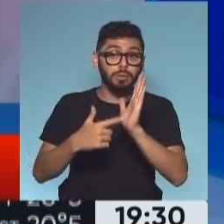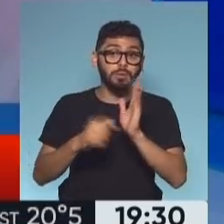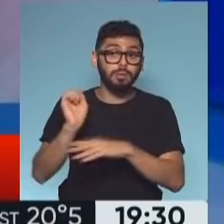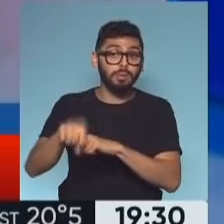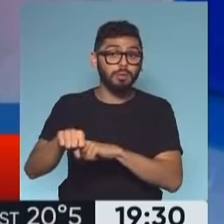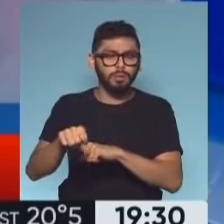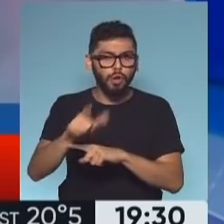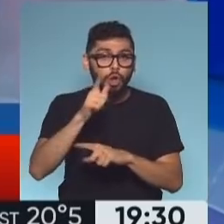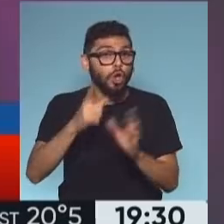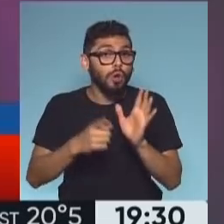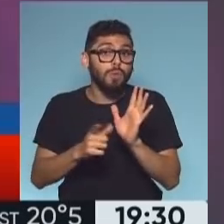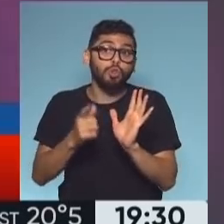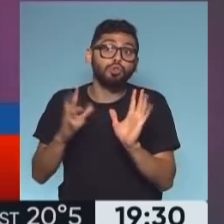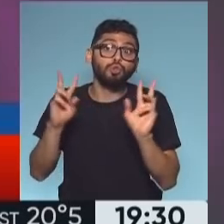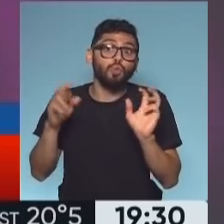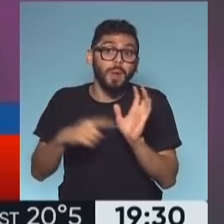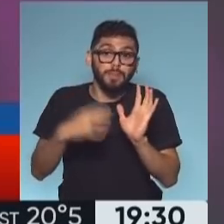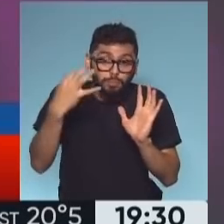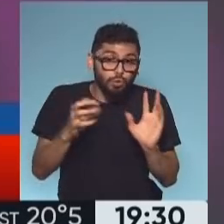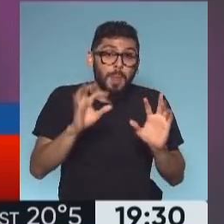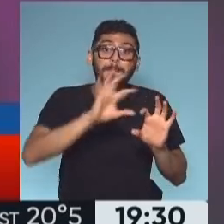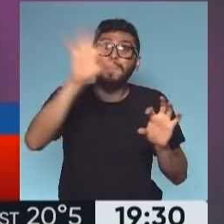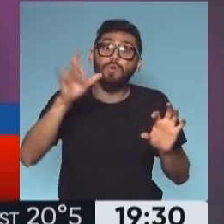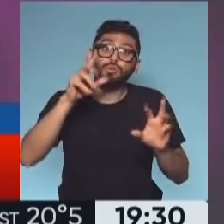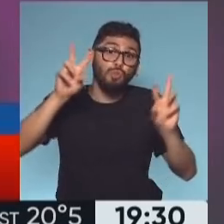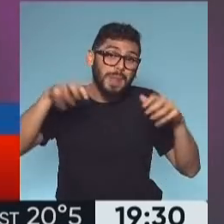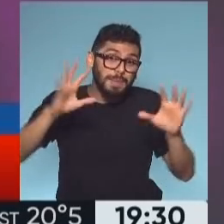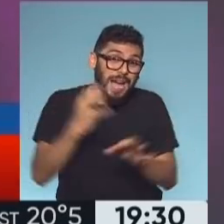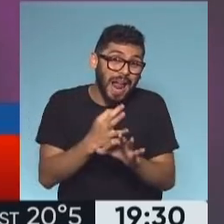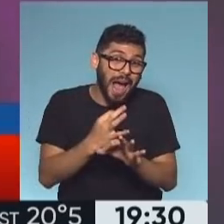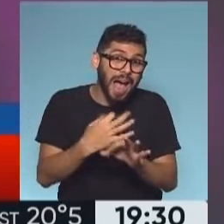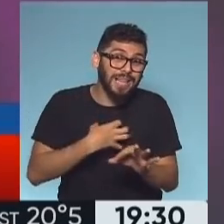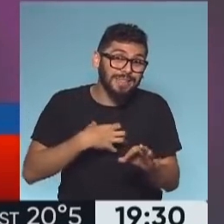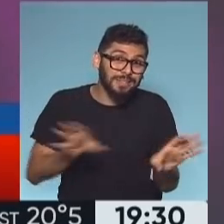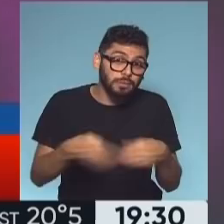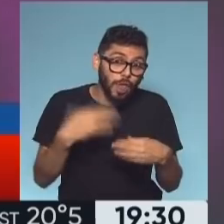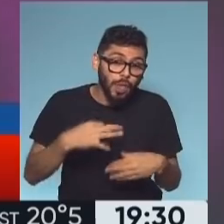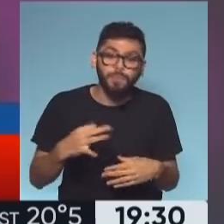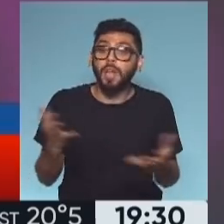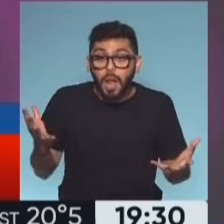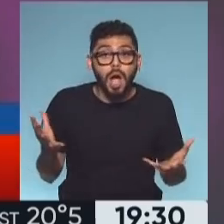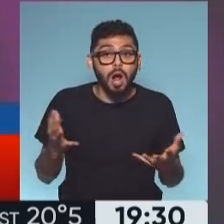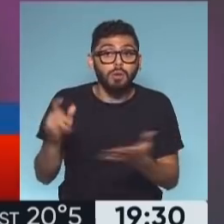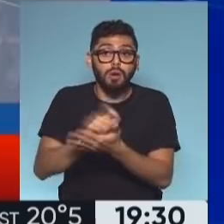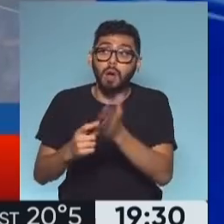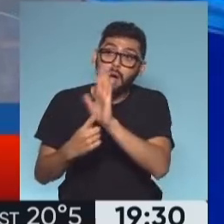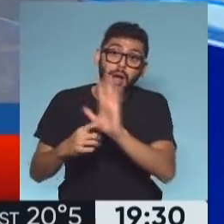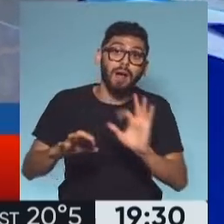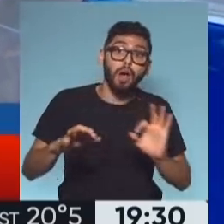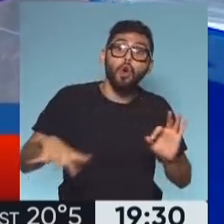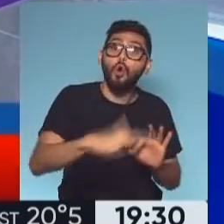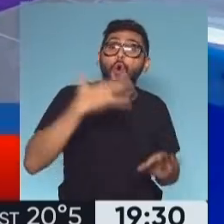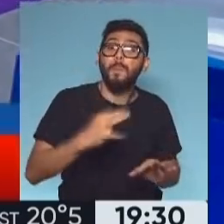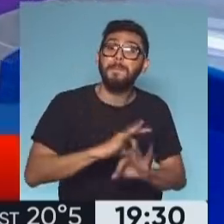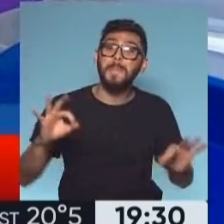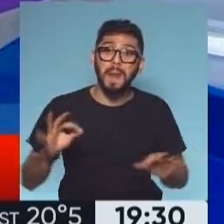criterio supuestamente está vigente, no debería haber clases en todas estas provincias, y mire, ¿sí? O es así, o hablaron al divino botón y nadie lo cumple. Sí.